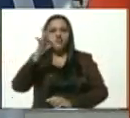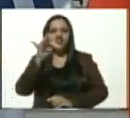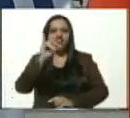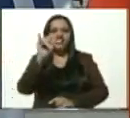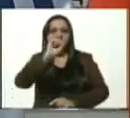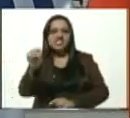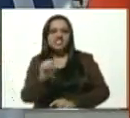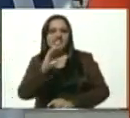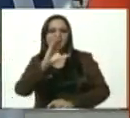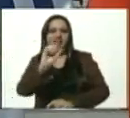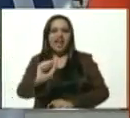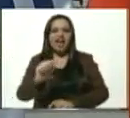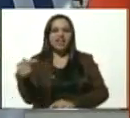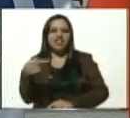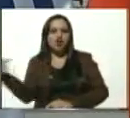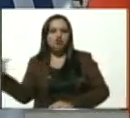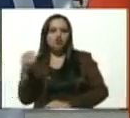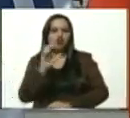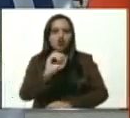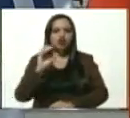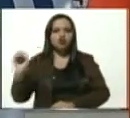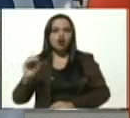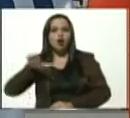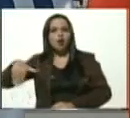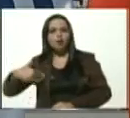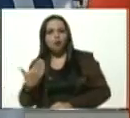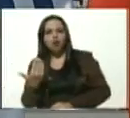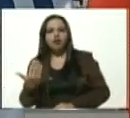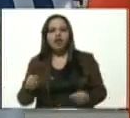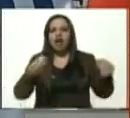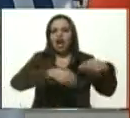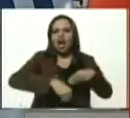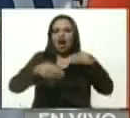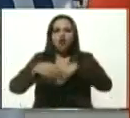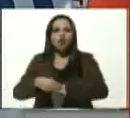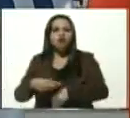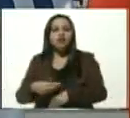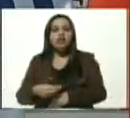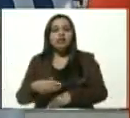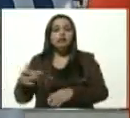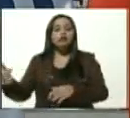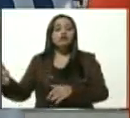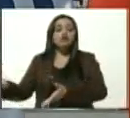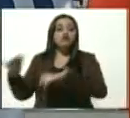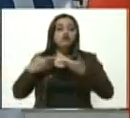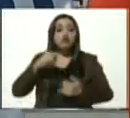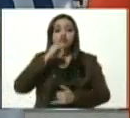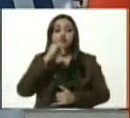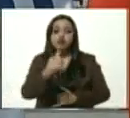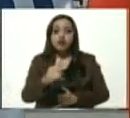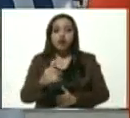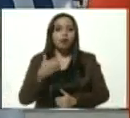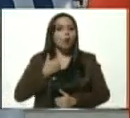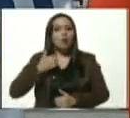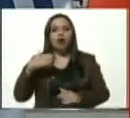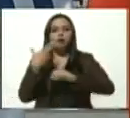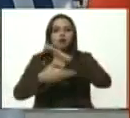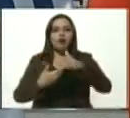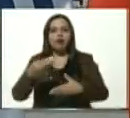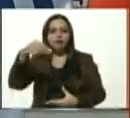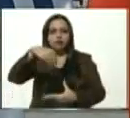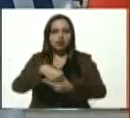0800-FISCA-00 disponible para canalizar cualquier incidencia electoral ocurrida en el